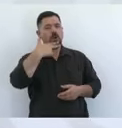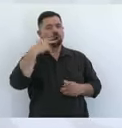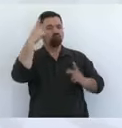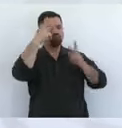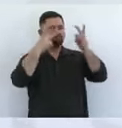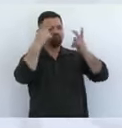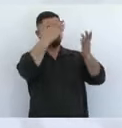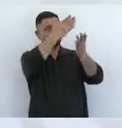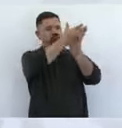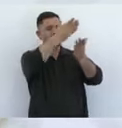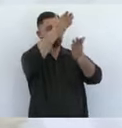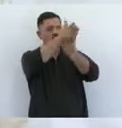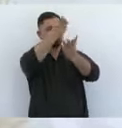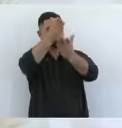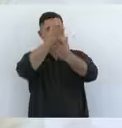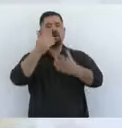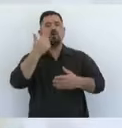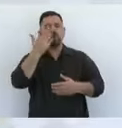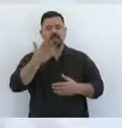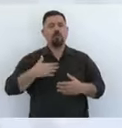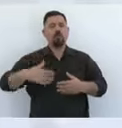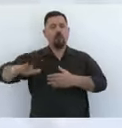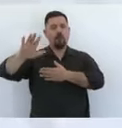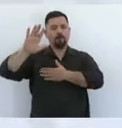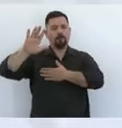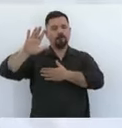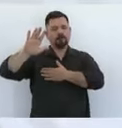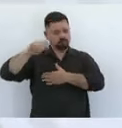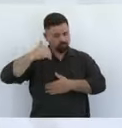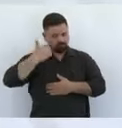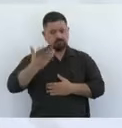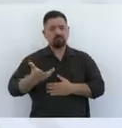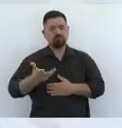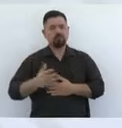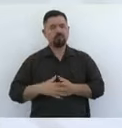Quiero hacer un compromiso con ustedes.